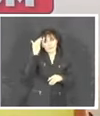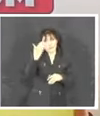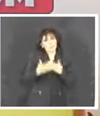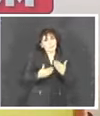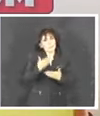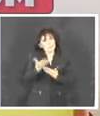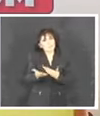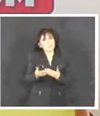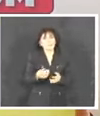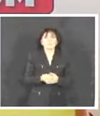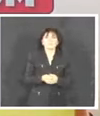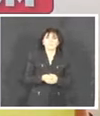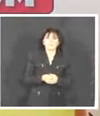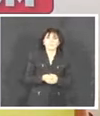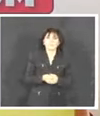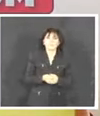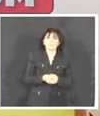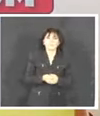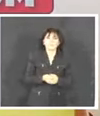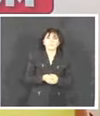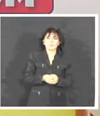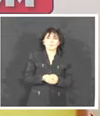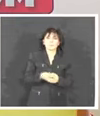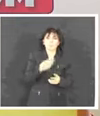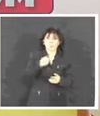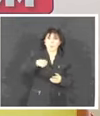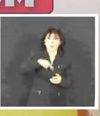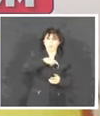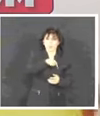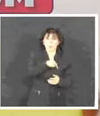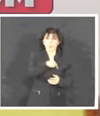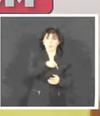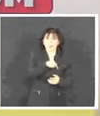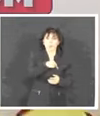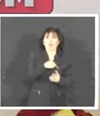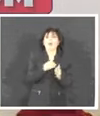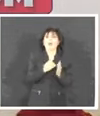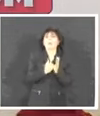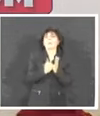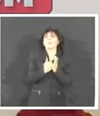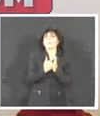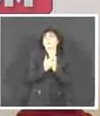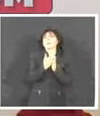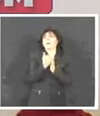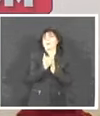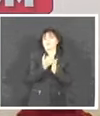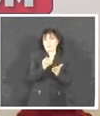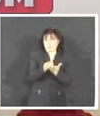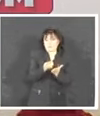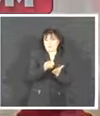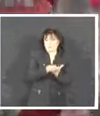proponemos? Tenemos que seguir aumentando el salario mínimo.